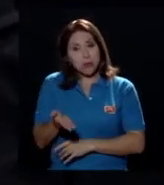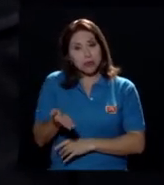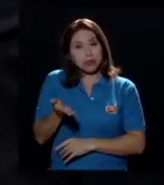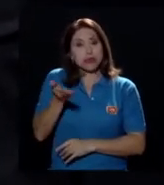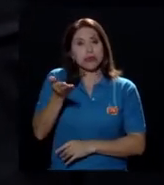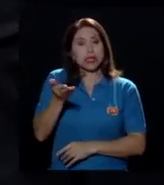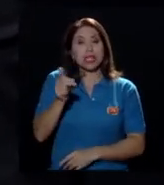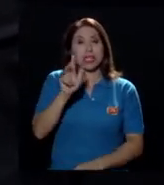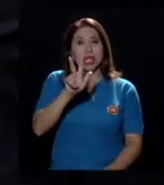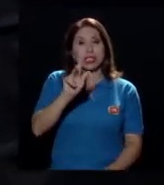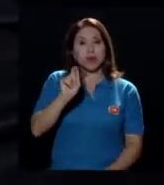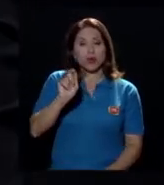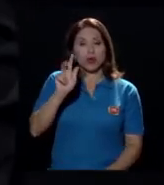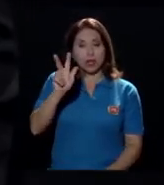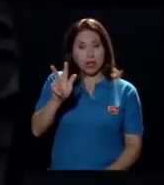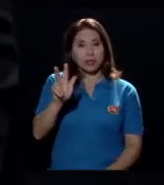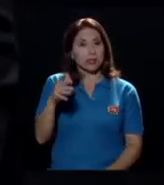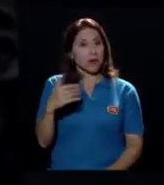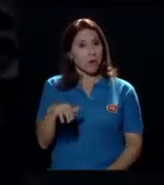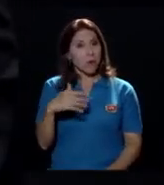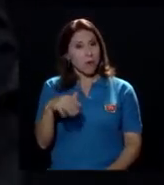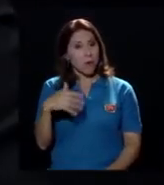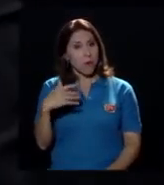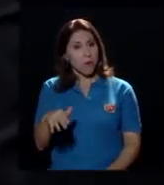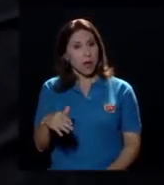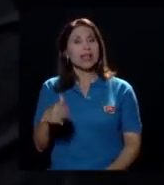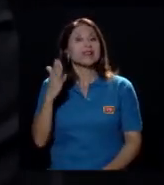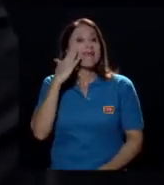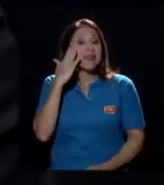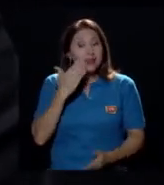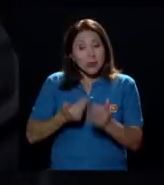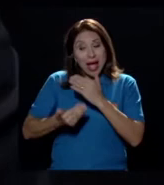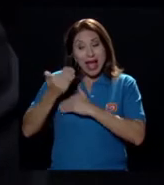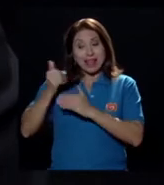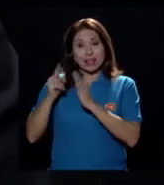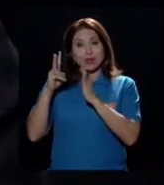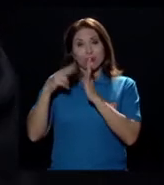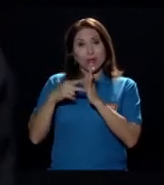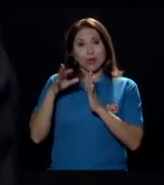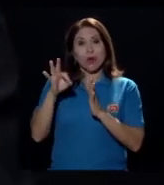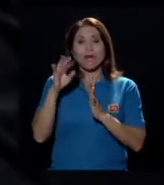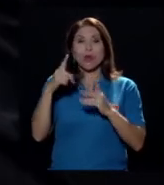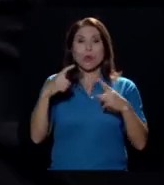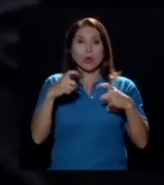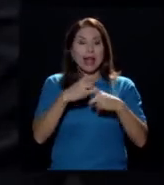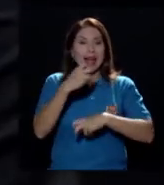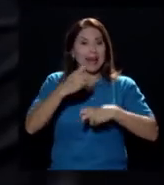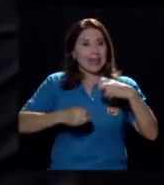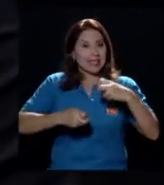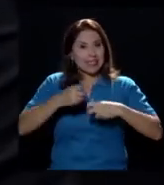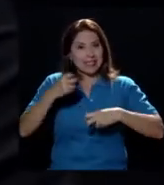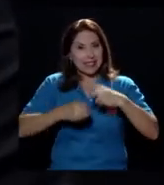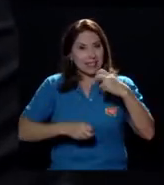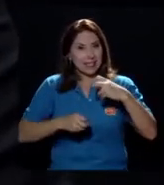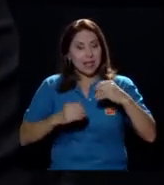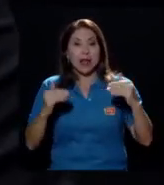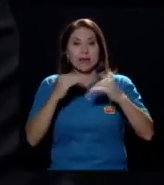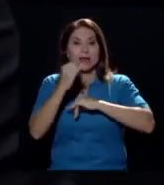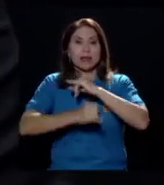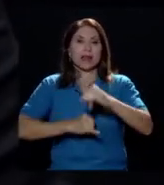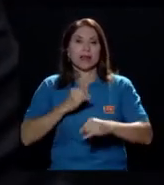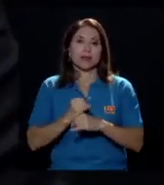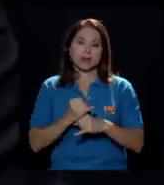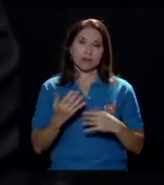3.3, tomando en cuenta la crisis que hubo en el 2009, por ejemplo, porque hey, son crisis internacionales, son